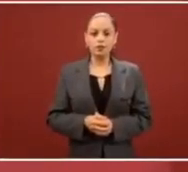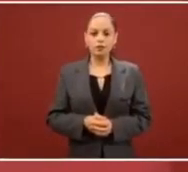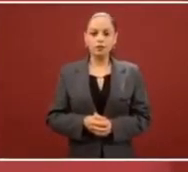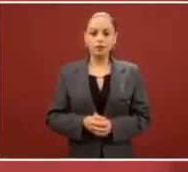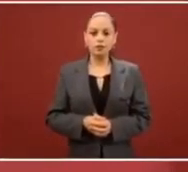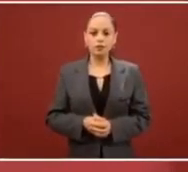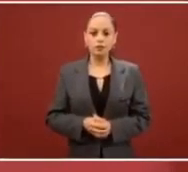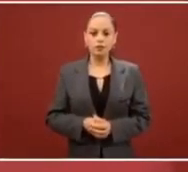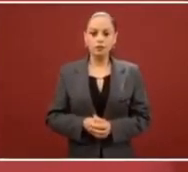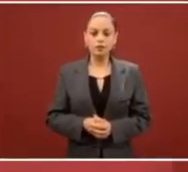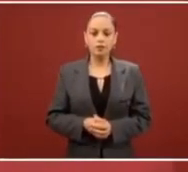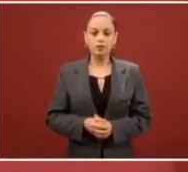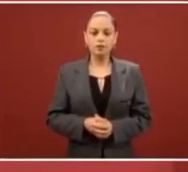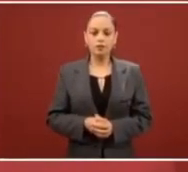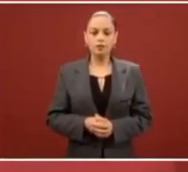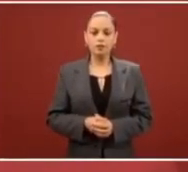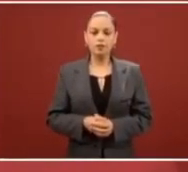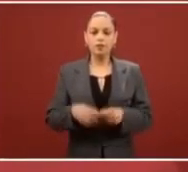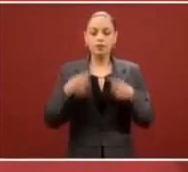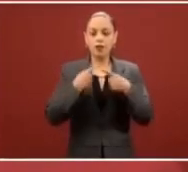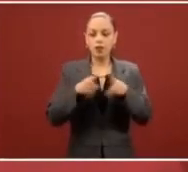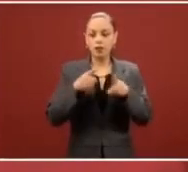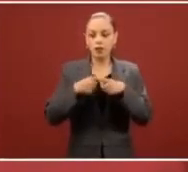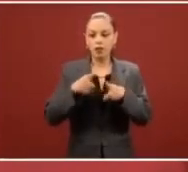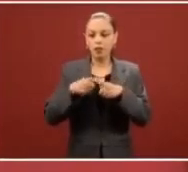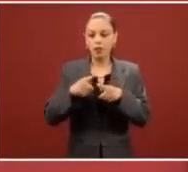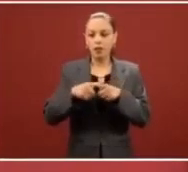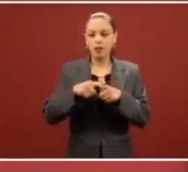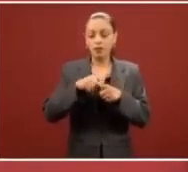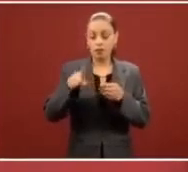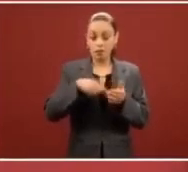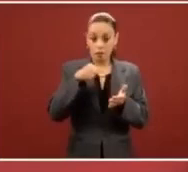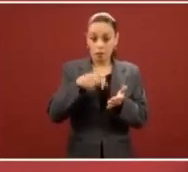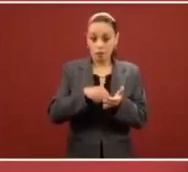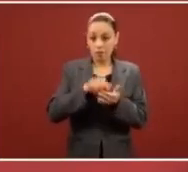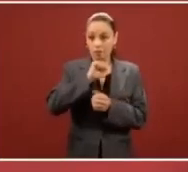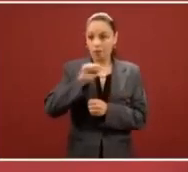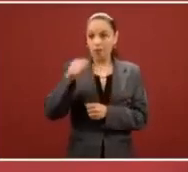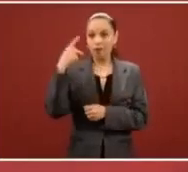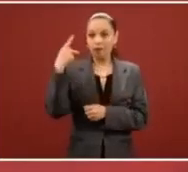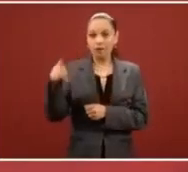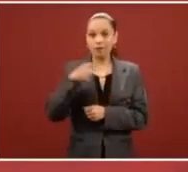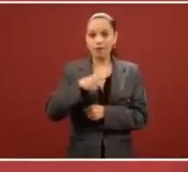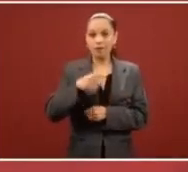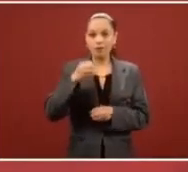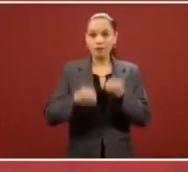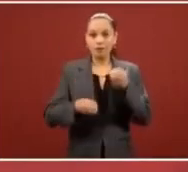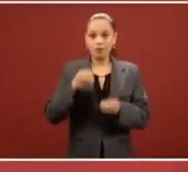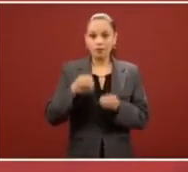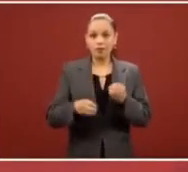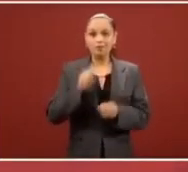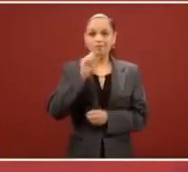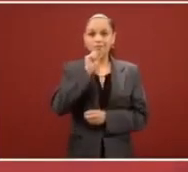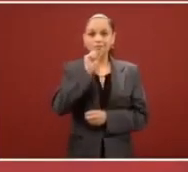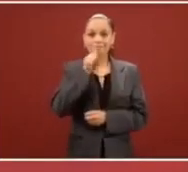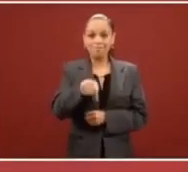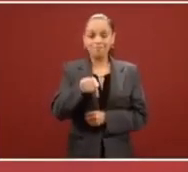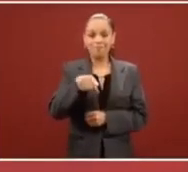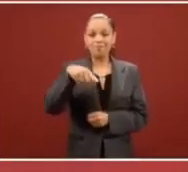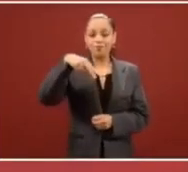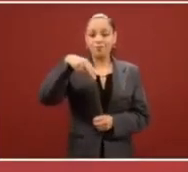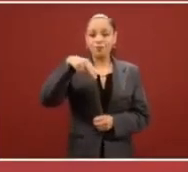en las distintas instancias del Poder Judicial, incluso notarios.